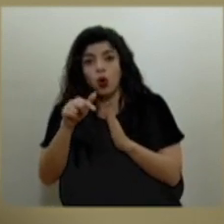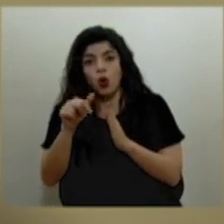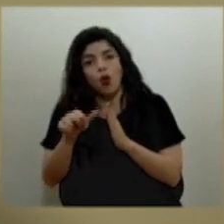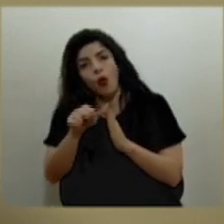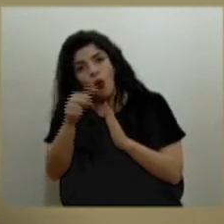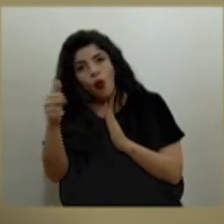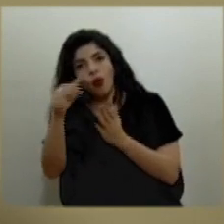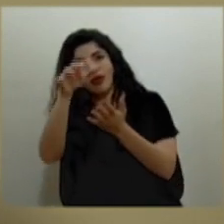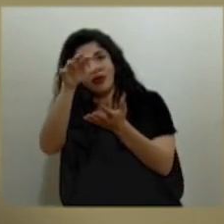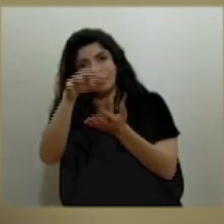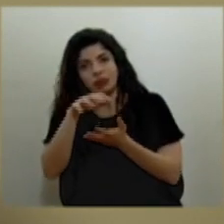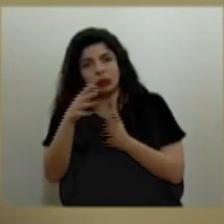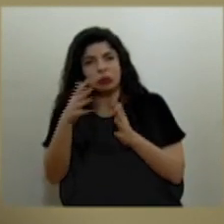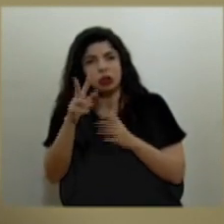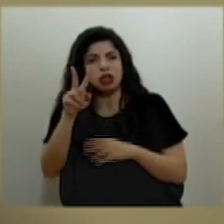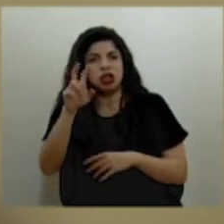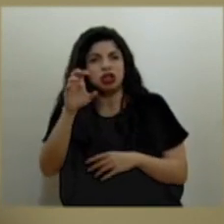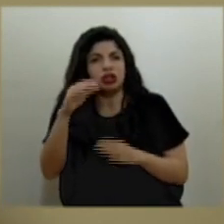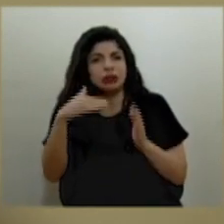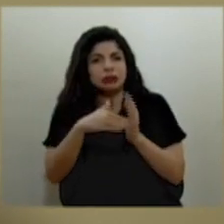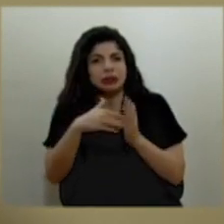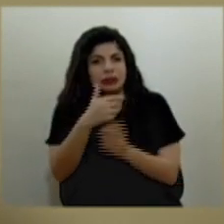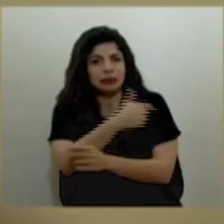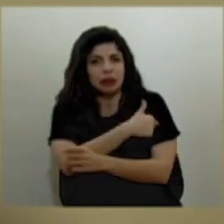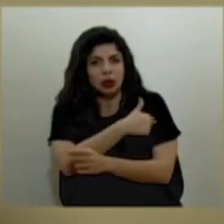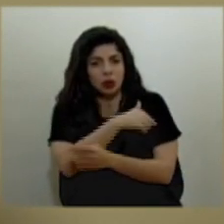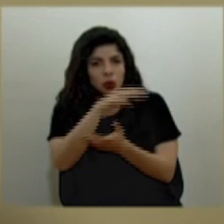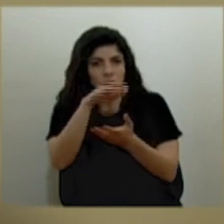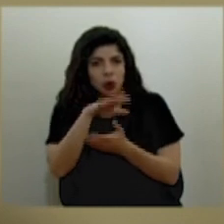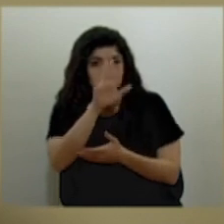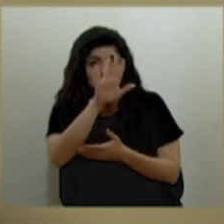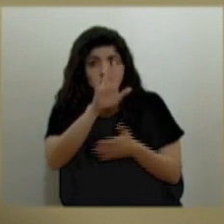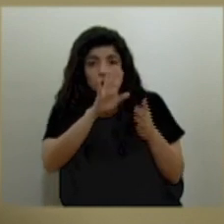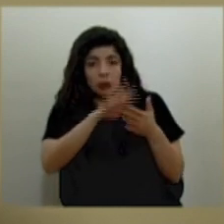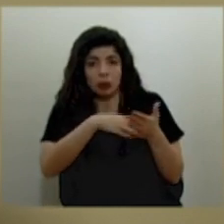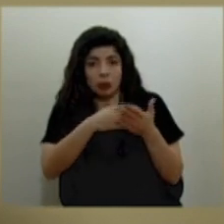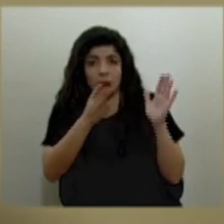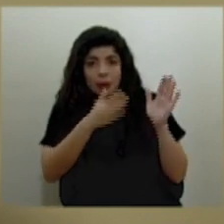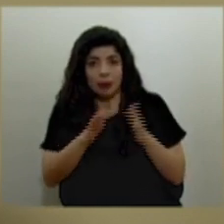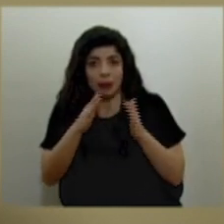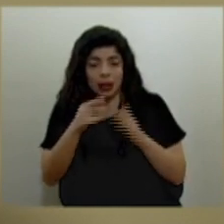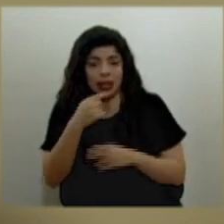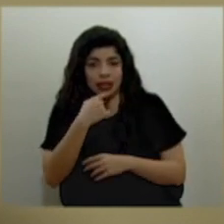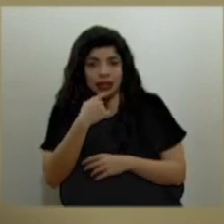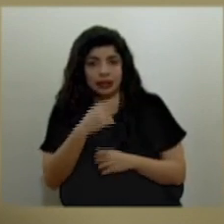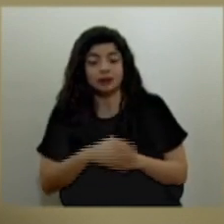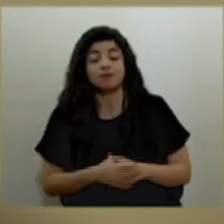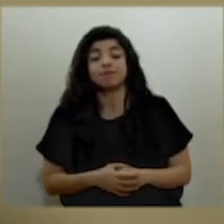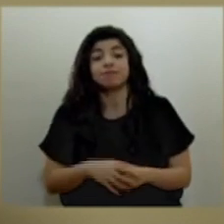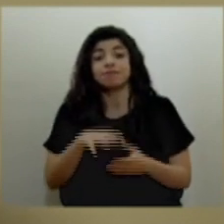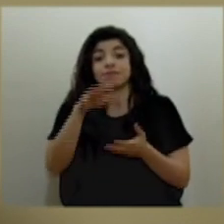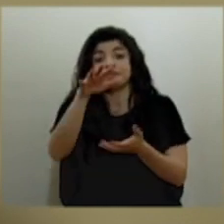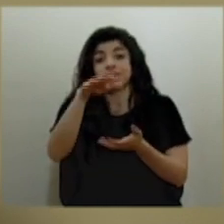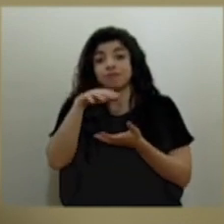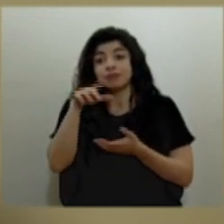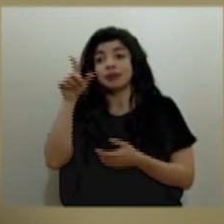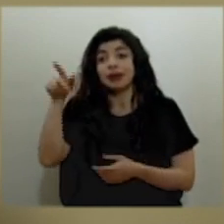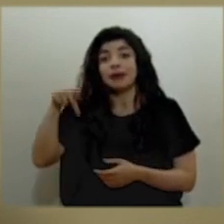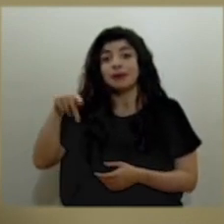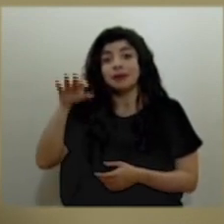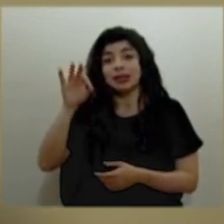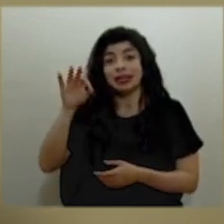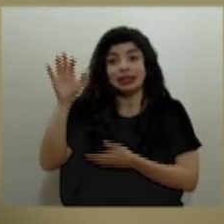otras aproximadamente 200,000 dosis según los cronogramas de entrega. Y las entregas del mecanismo